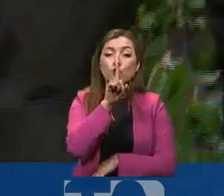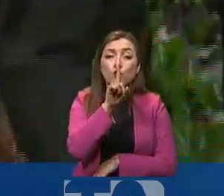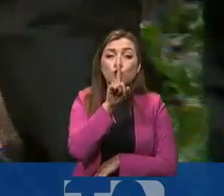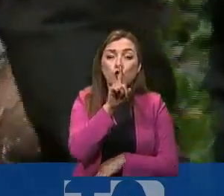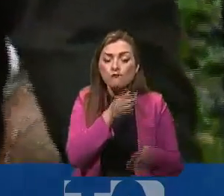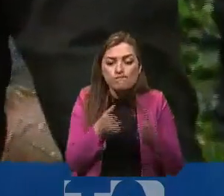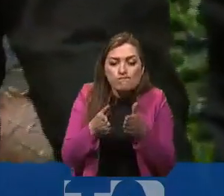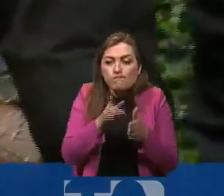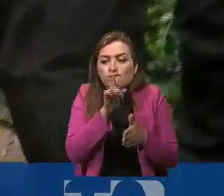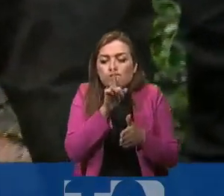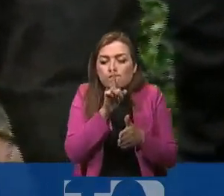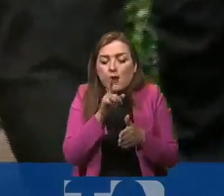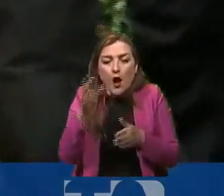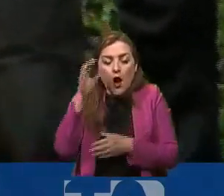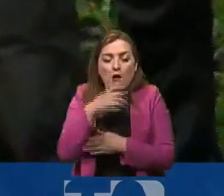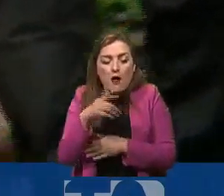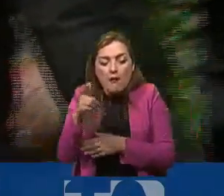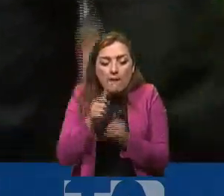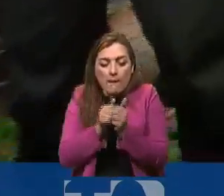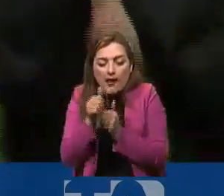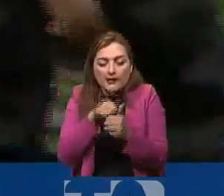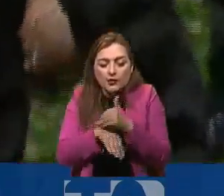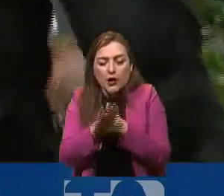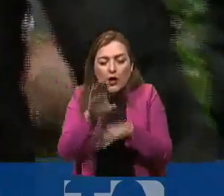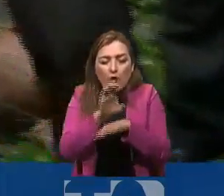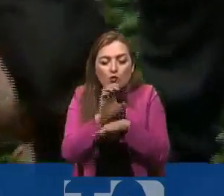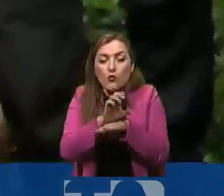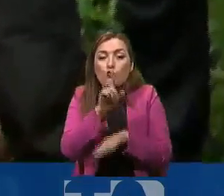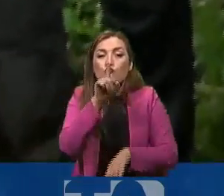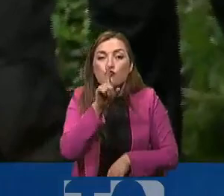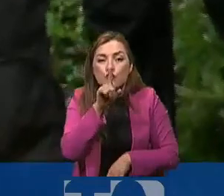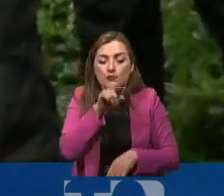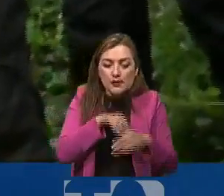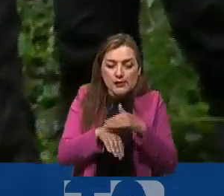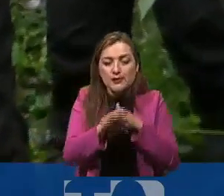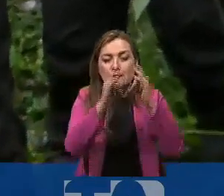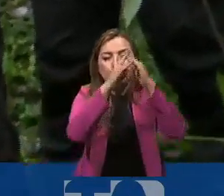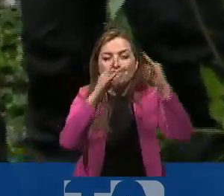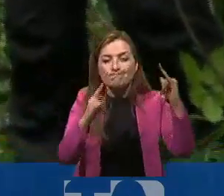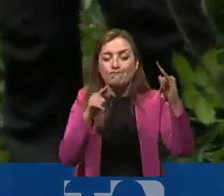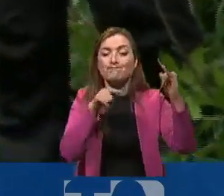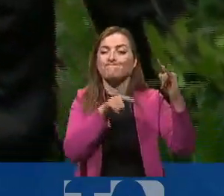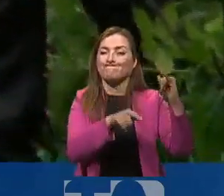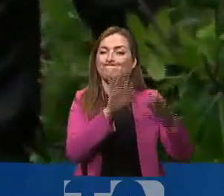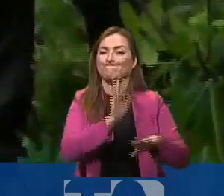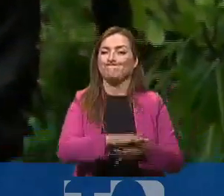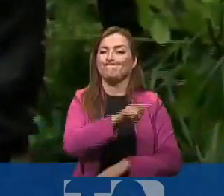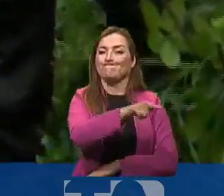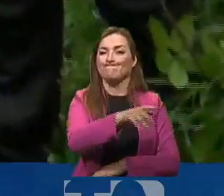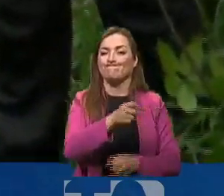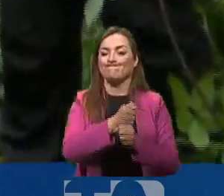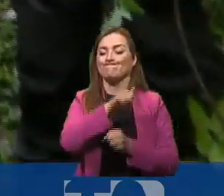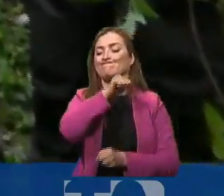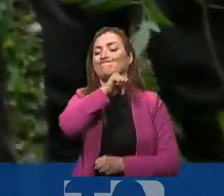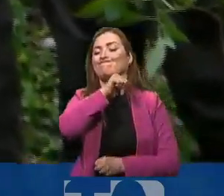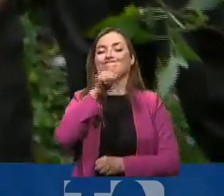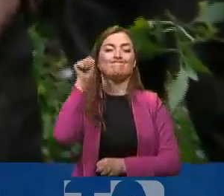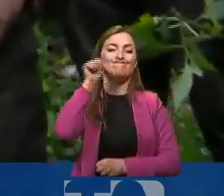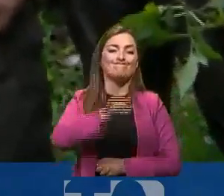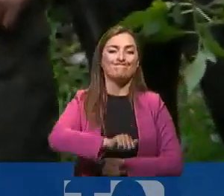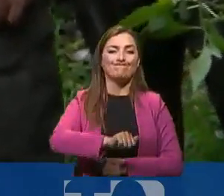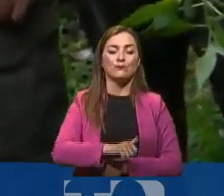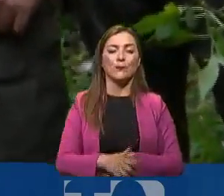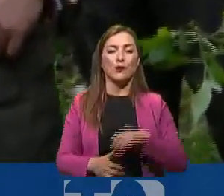por las trochas, por lugares clandestinos, y lamentablemente son ellos los que están generando la inseguridad, como ya hemos visto. La semana anterior